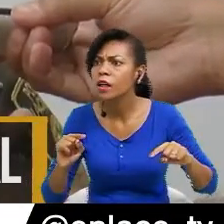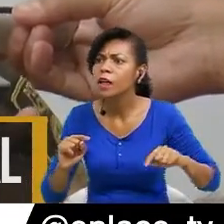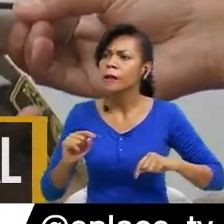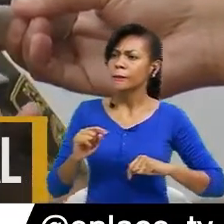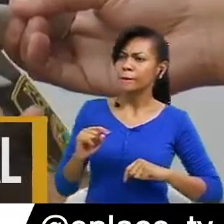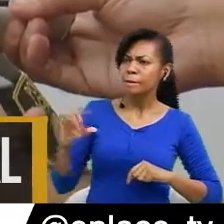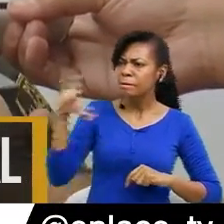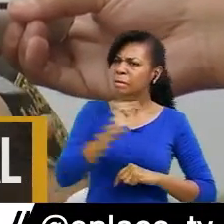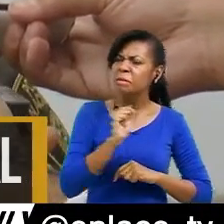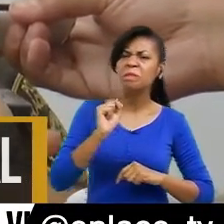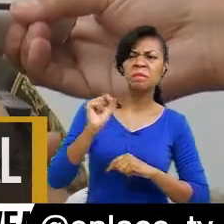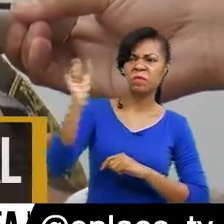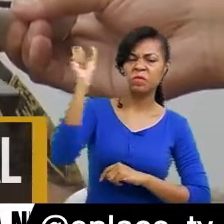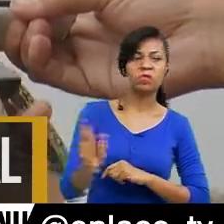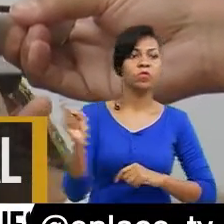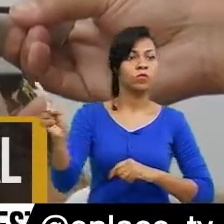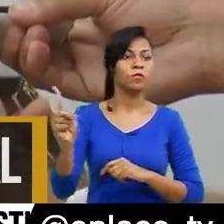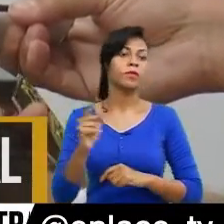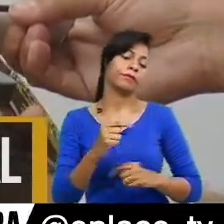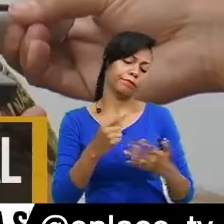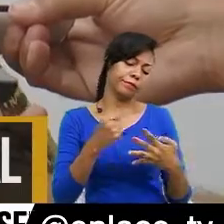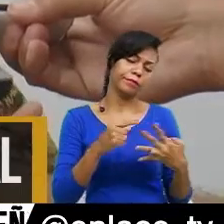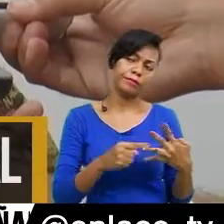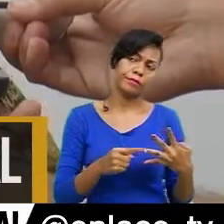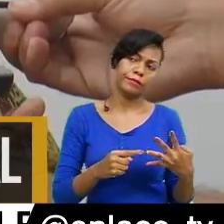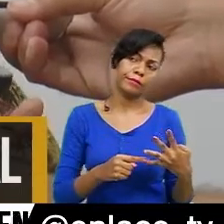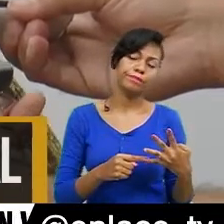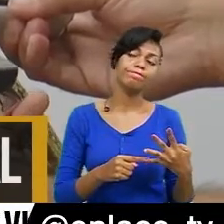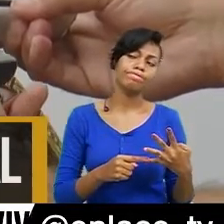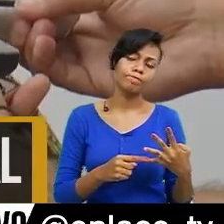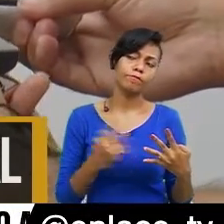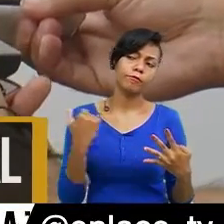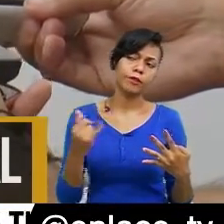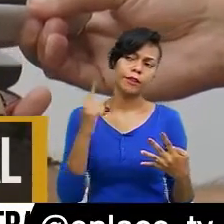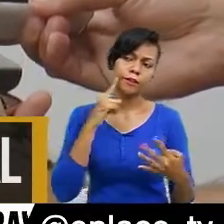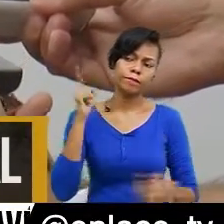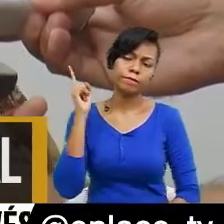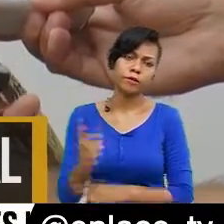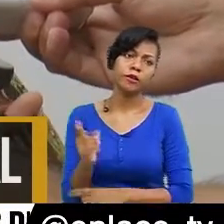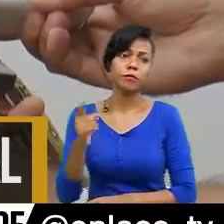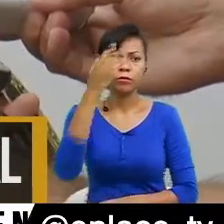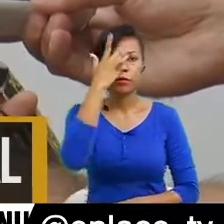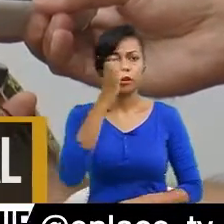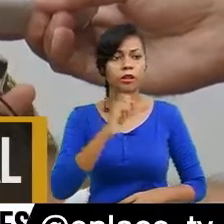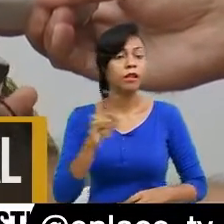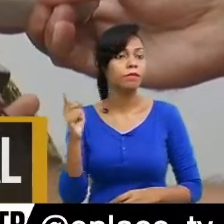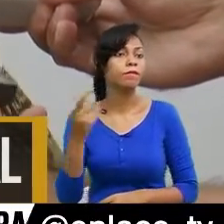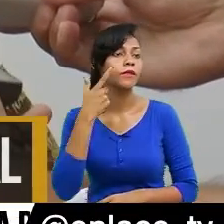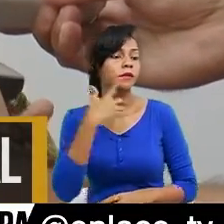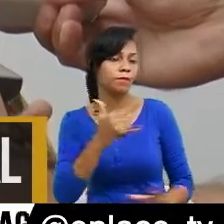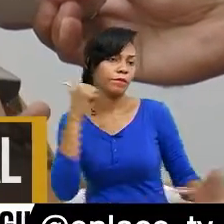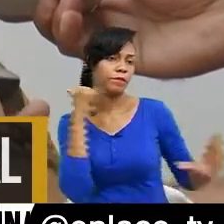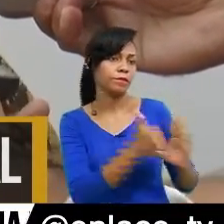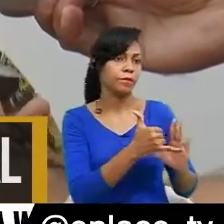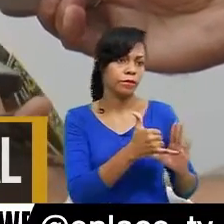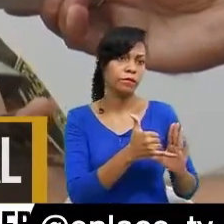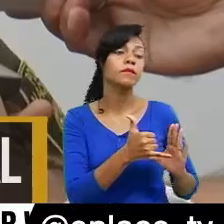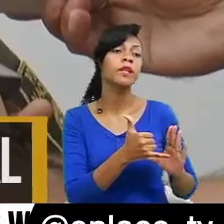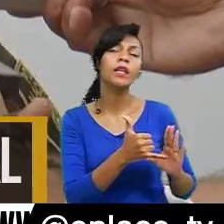y le presenta actualmente el delito de acto sexual,